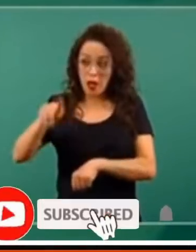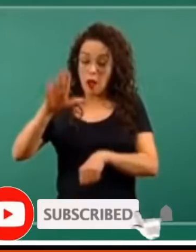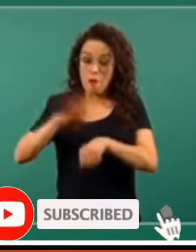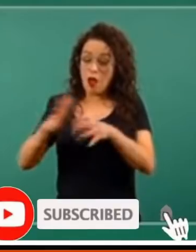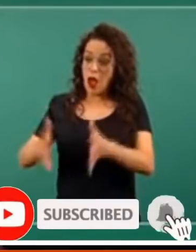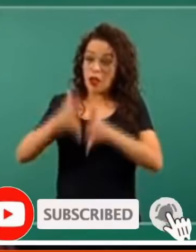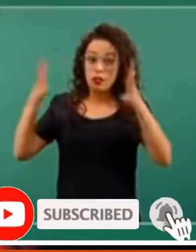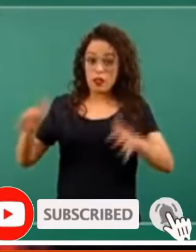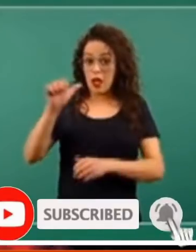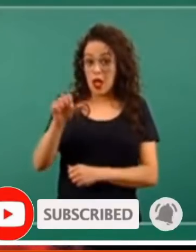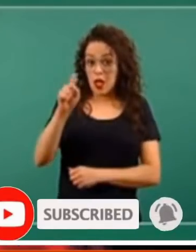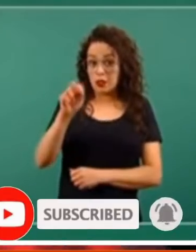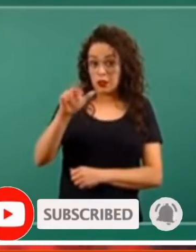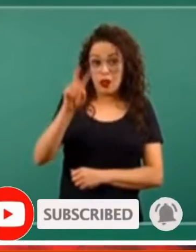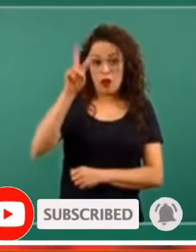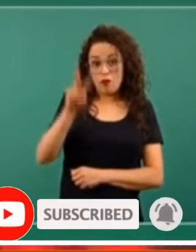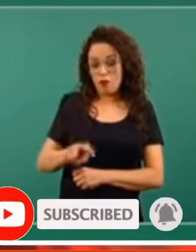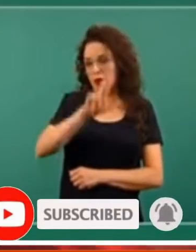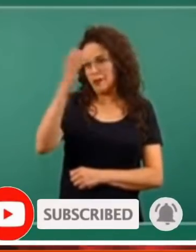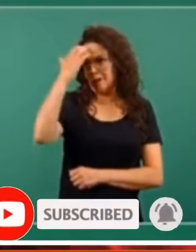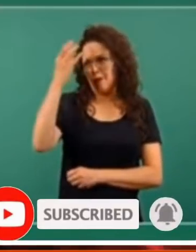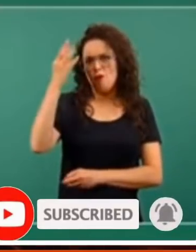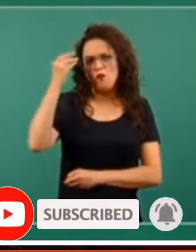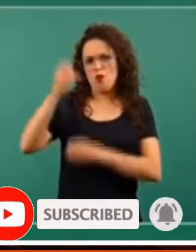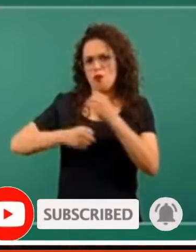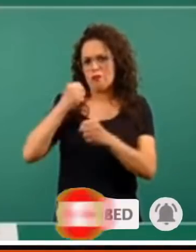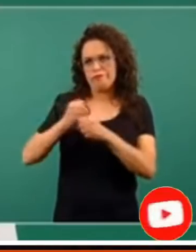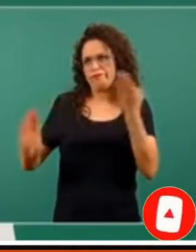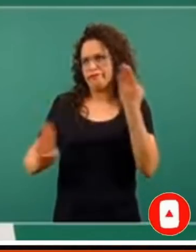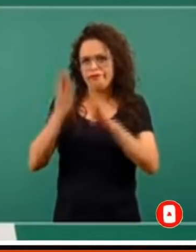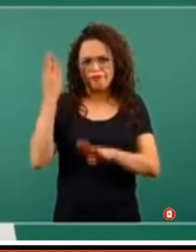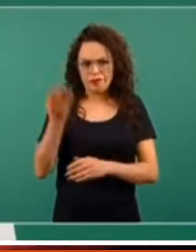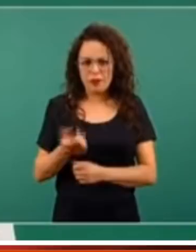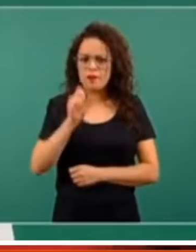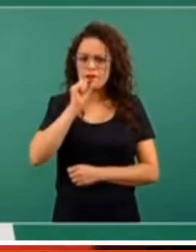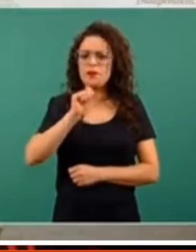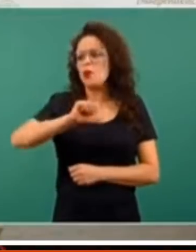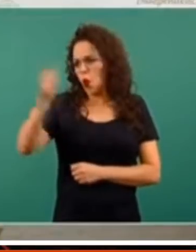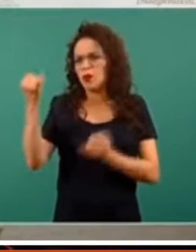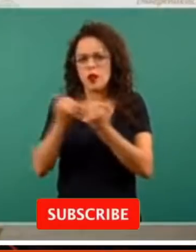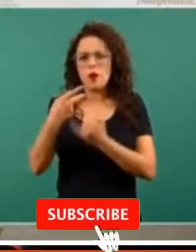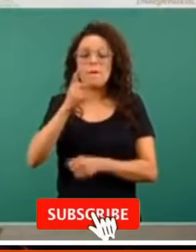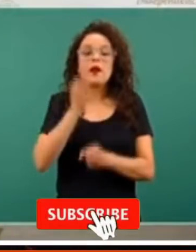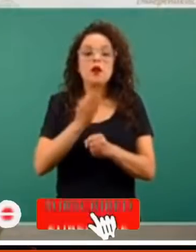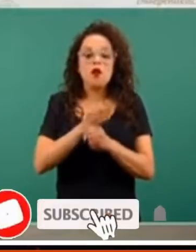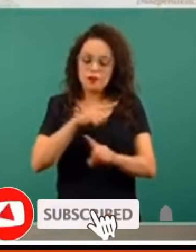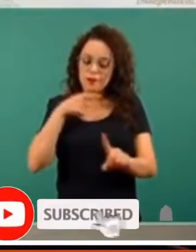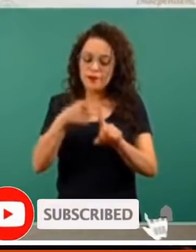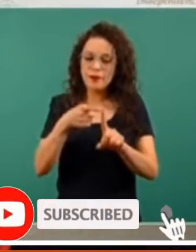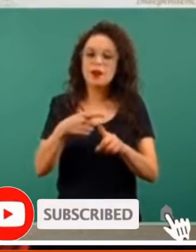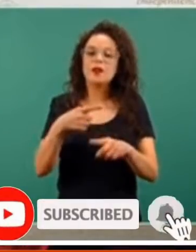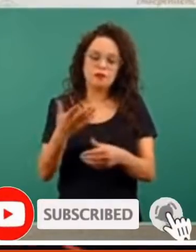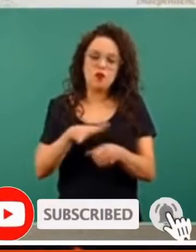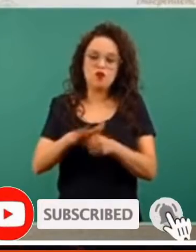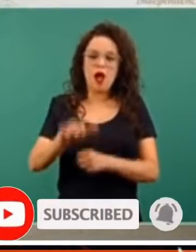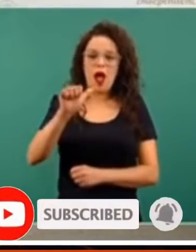robustas, con amplio prestigio en el mundo, igual que varias otras, pero en este momento mencionamos a Astra,